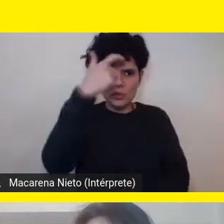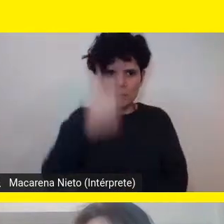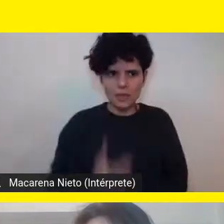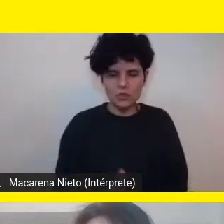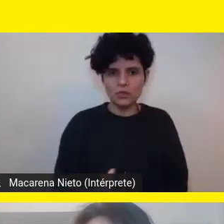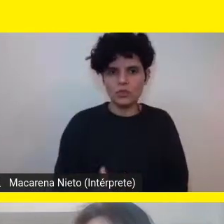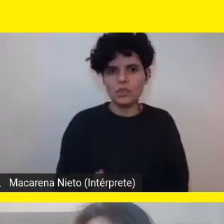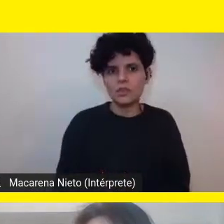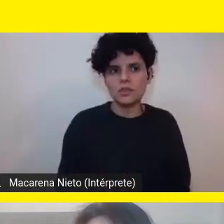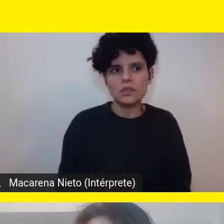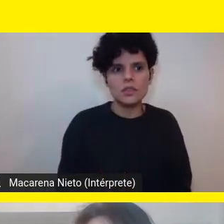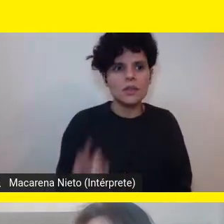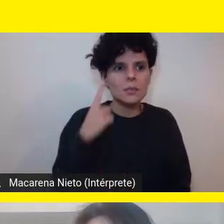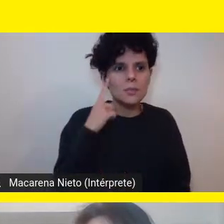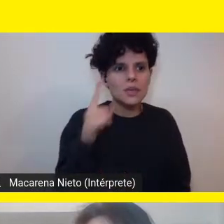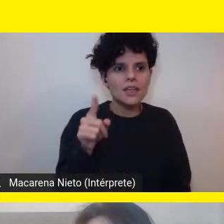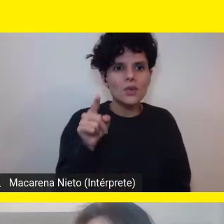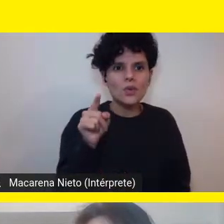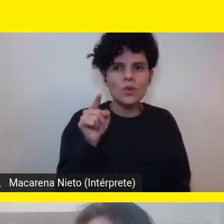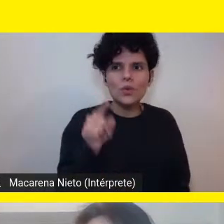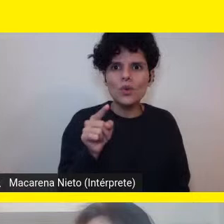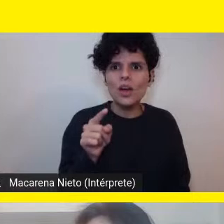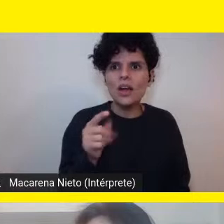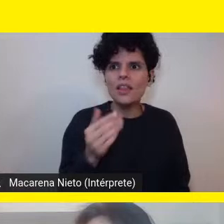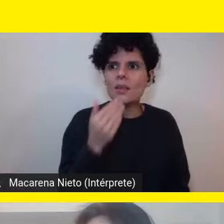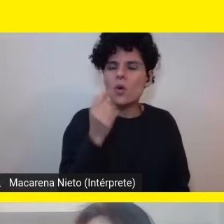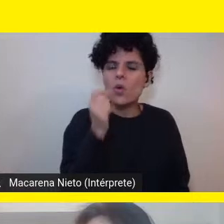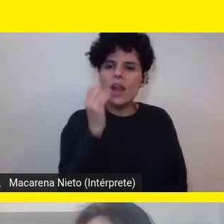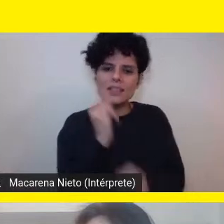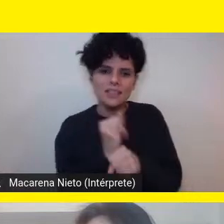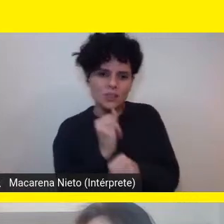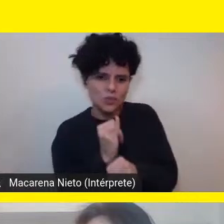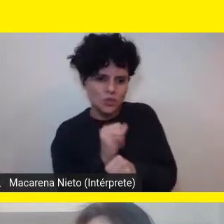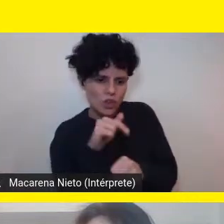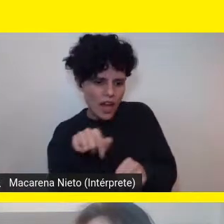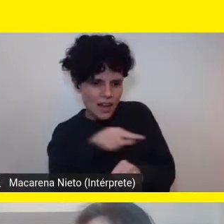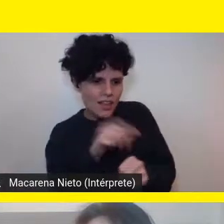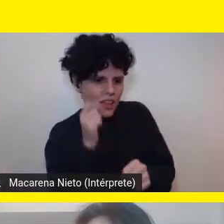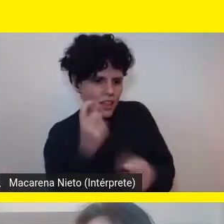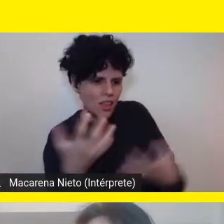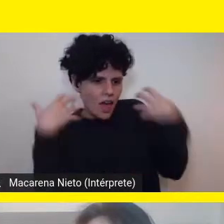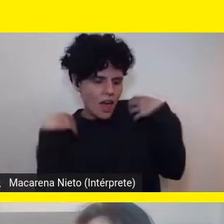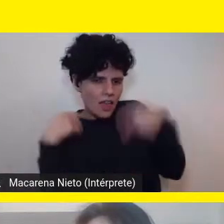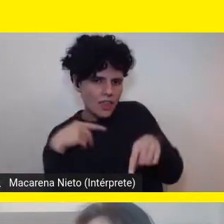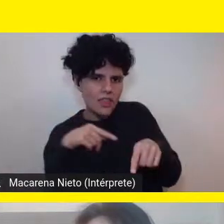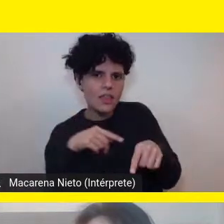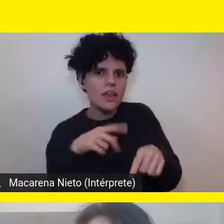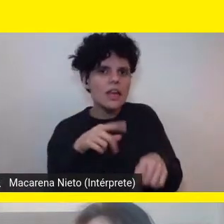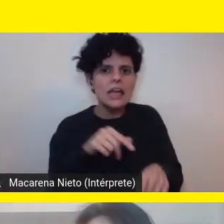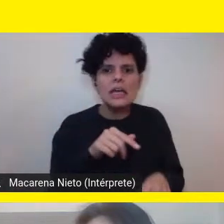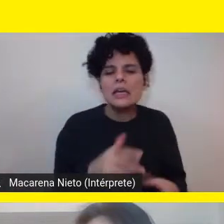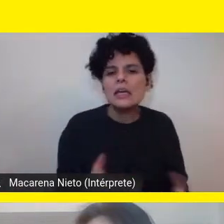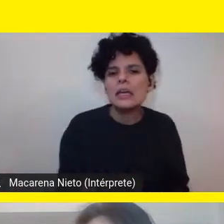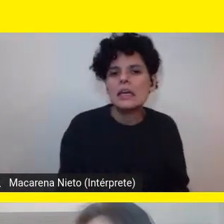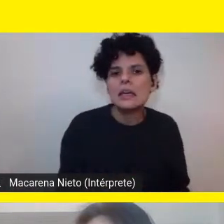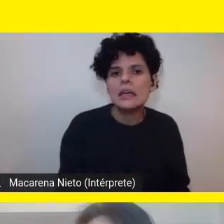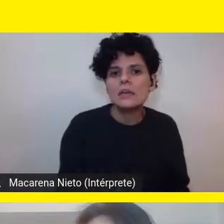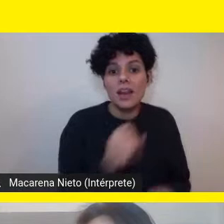tema respecto de la institucionalidad que teóricamente representa a la